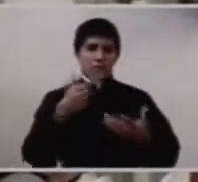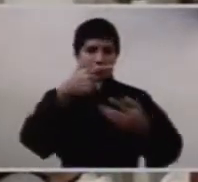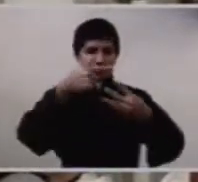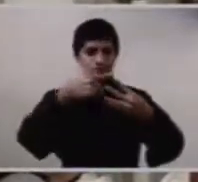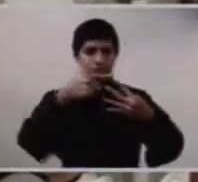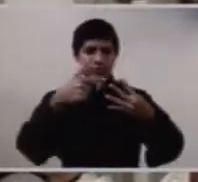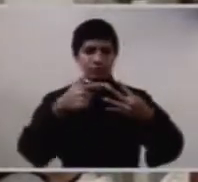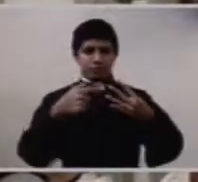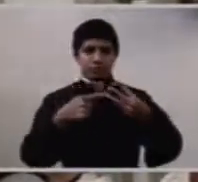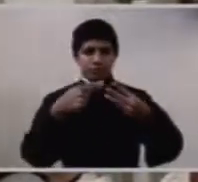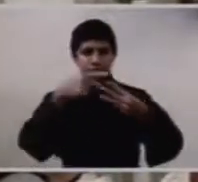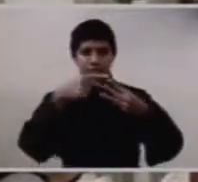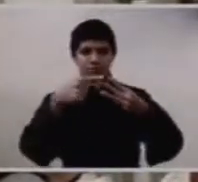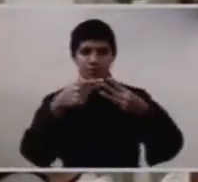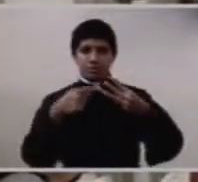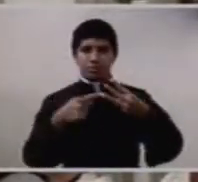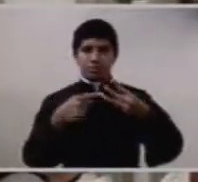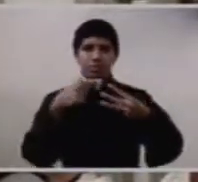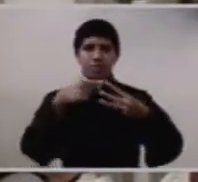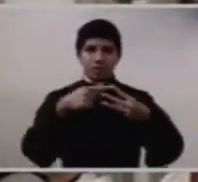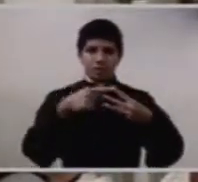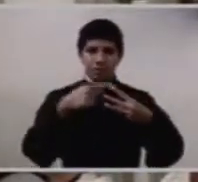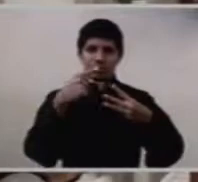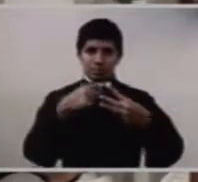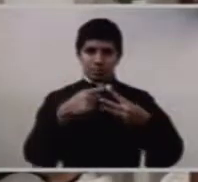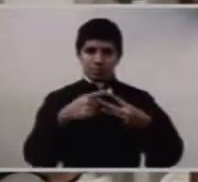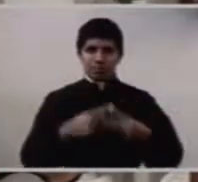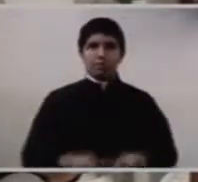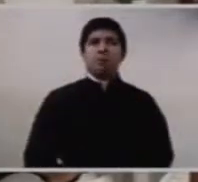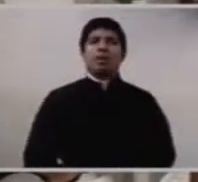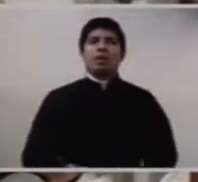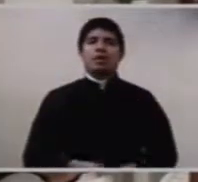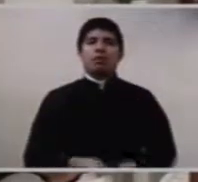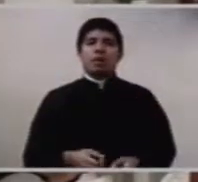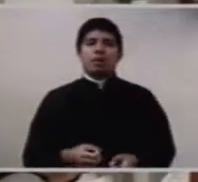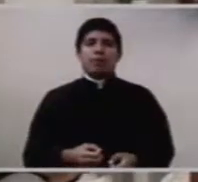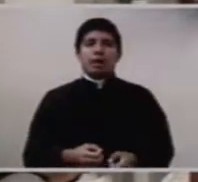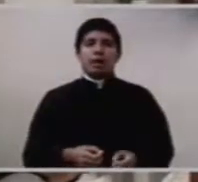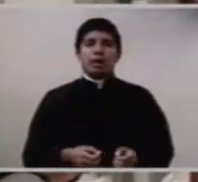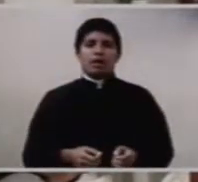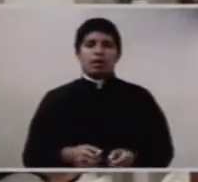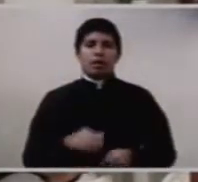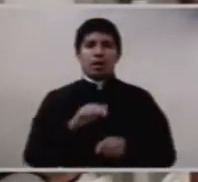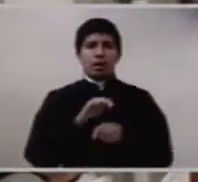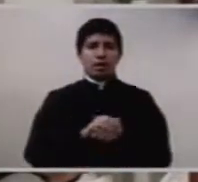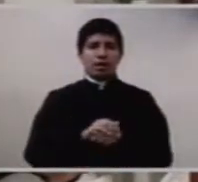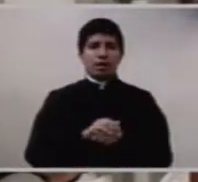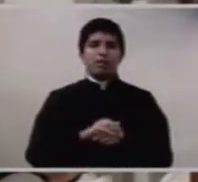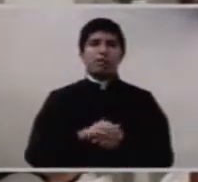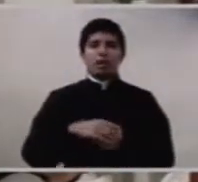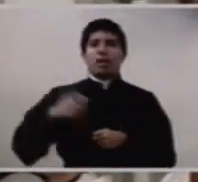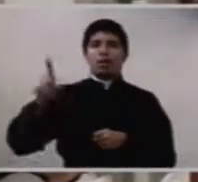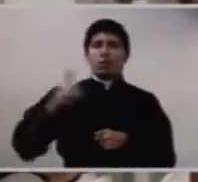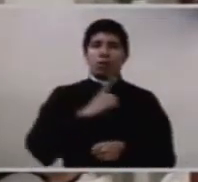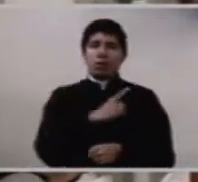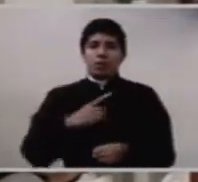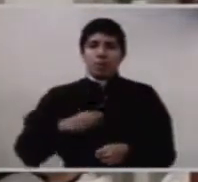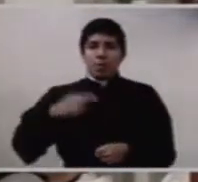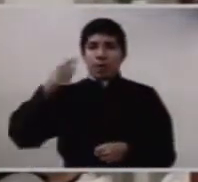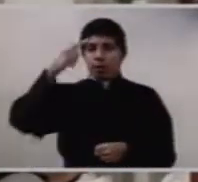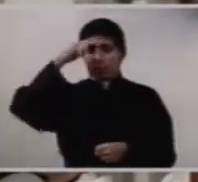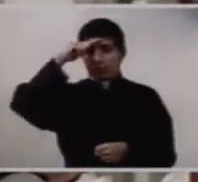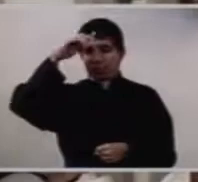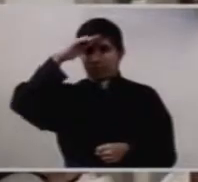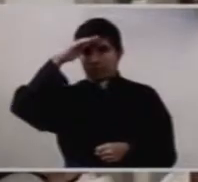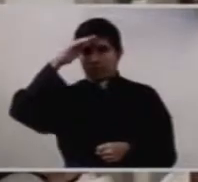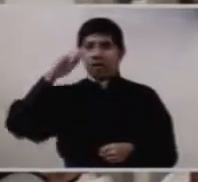la incongruencia que todos tenemos de una forma u otra. En segundo